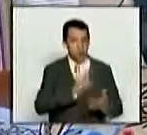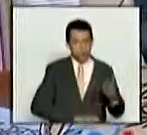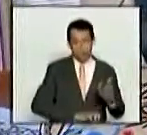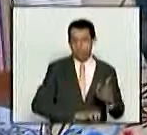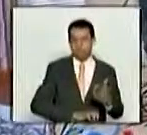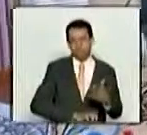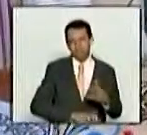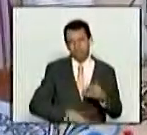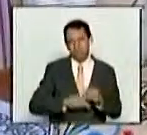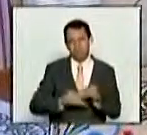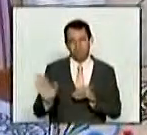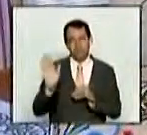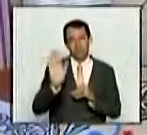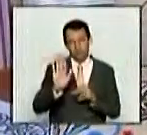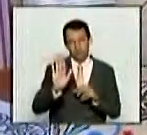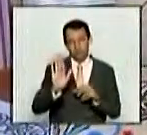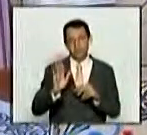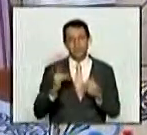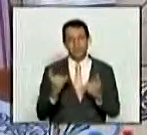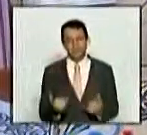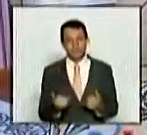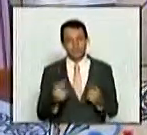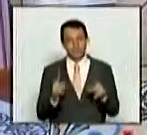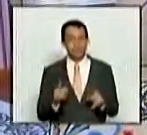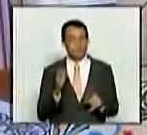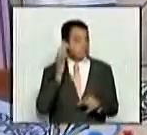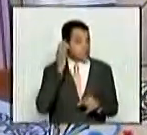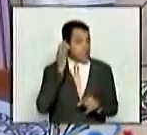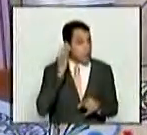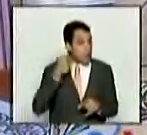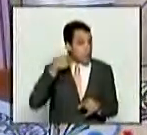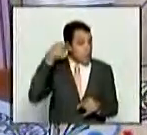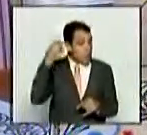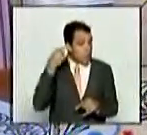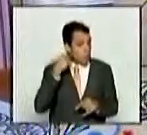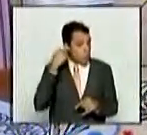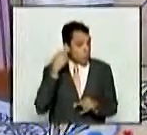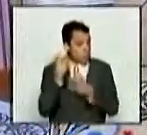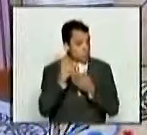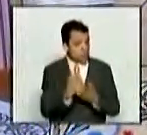de la auriculoterapia, que además de servir para procesos estéticos, que